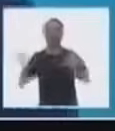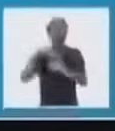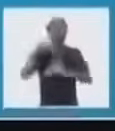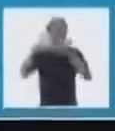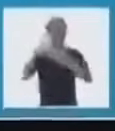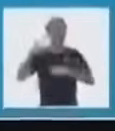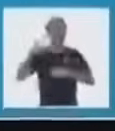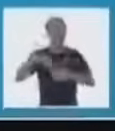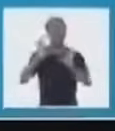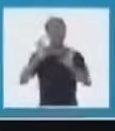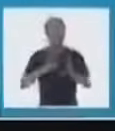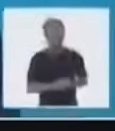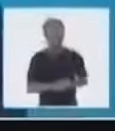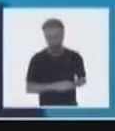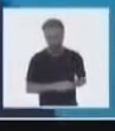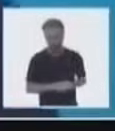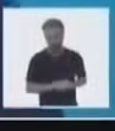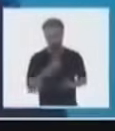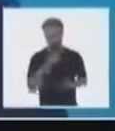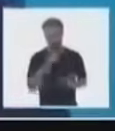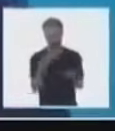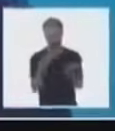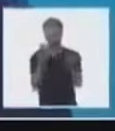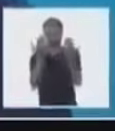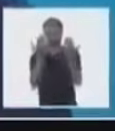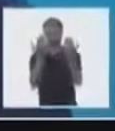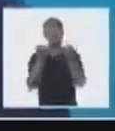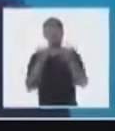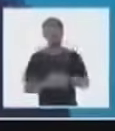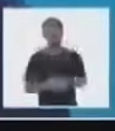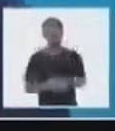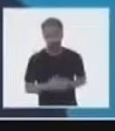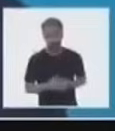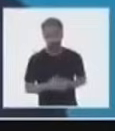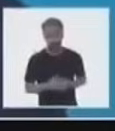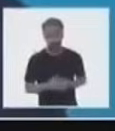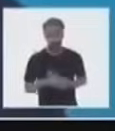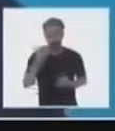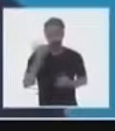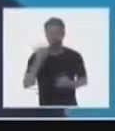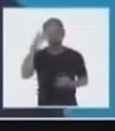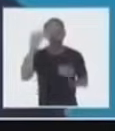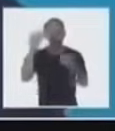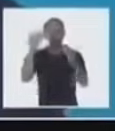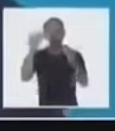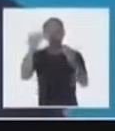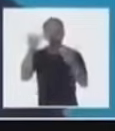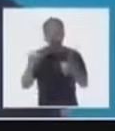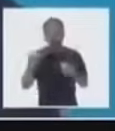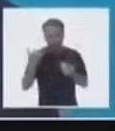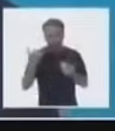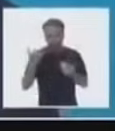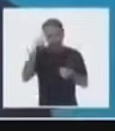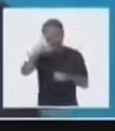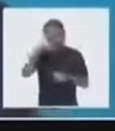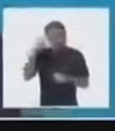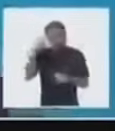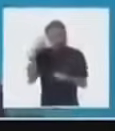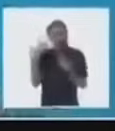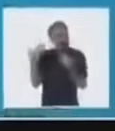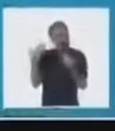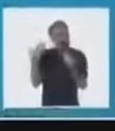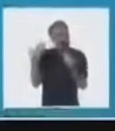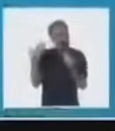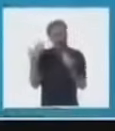hacemos con la deuda que dejó el gato? Respóndele, Chipi, no me metas a mi quilombo. No, este gobierno podría haber desconocido la deuda por ilegal, ilegítima